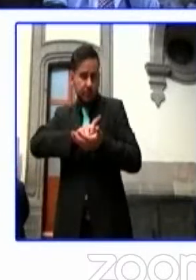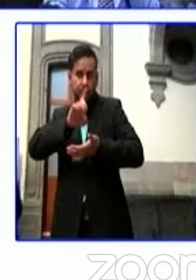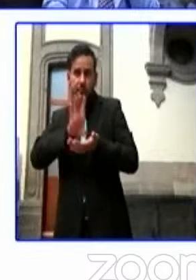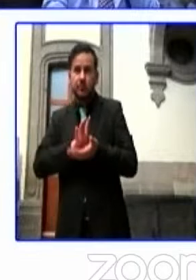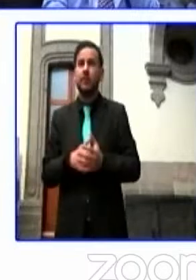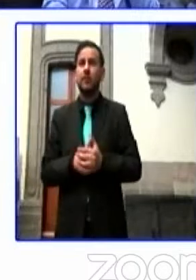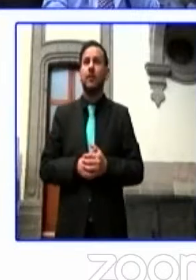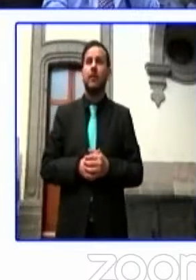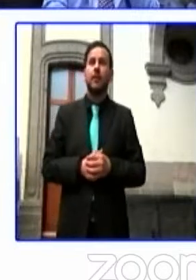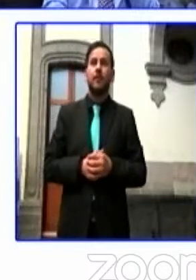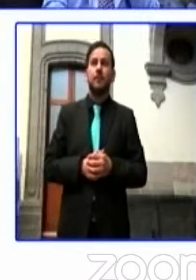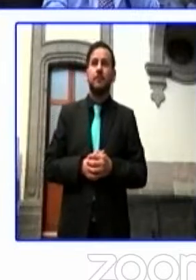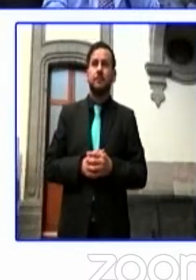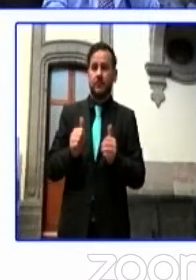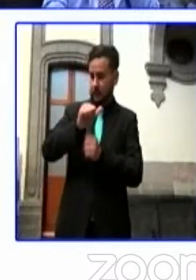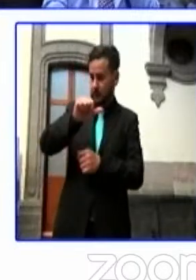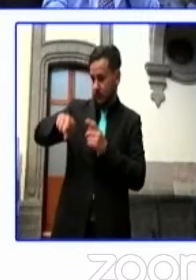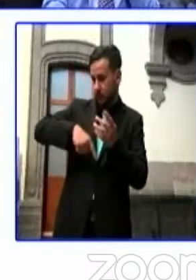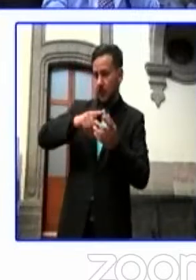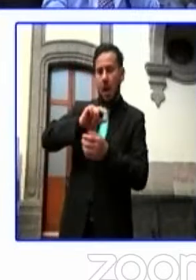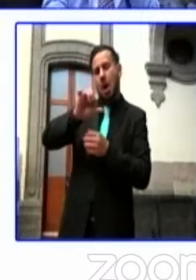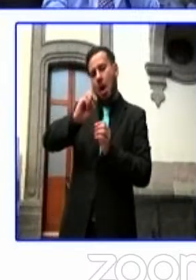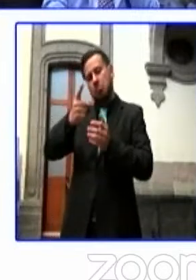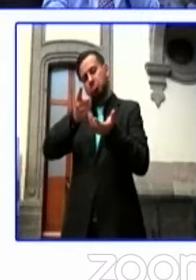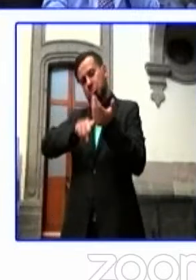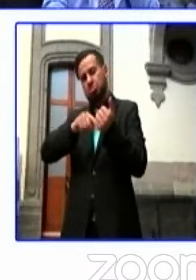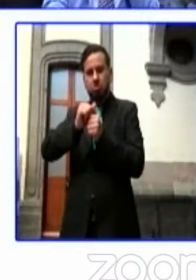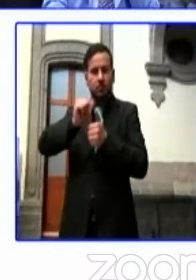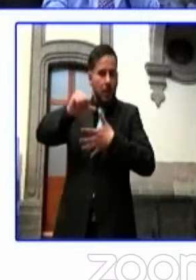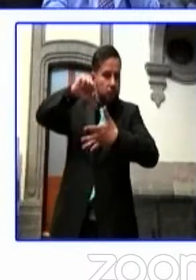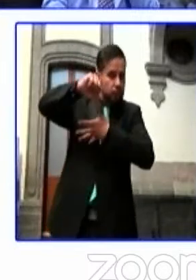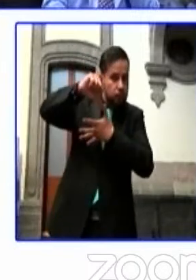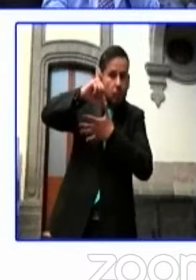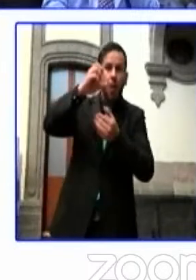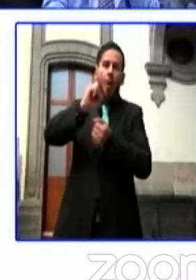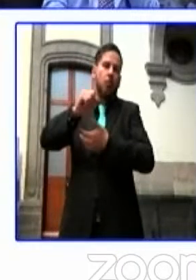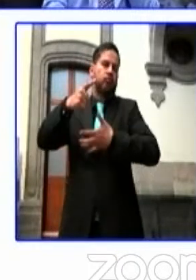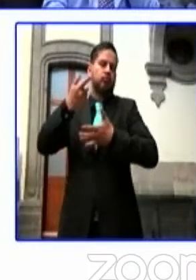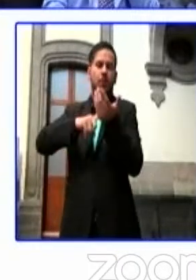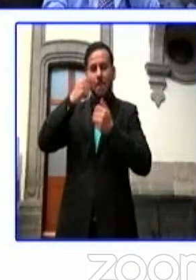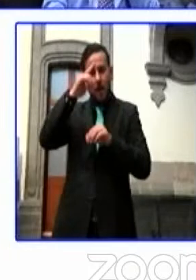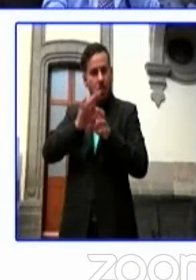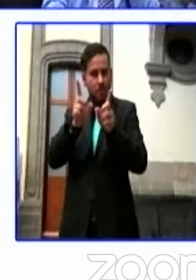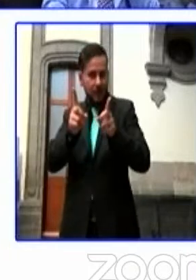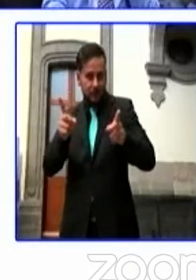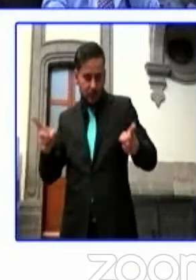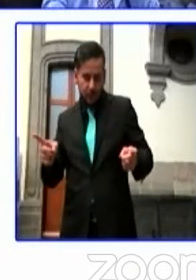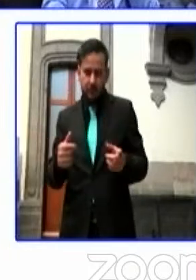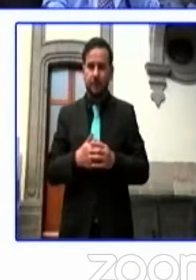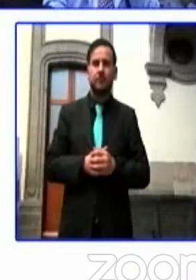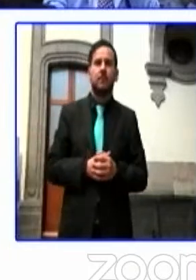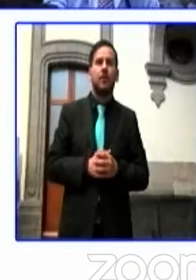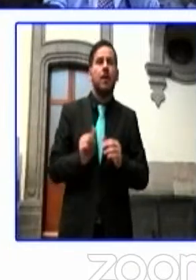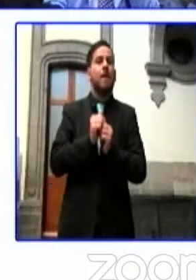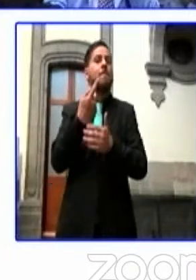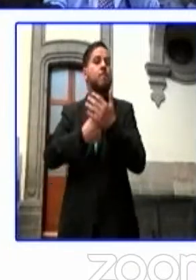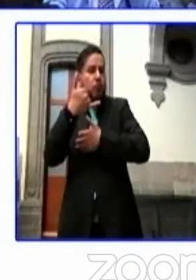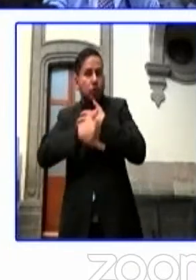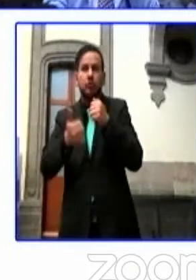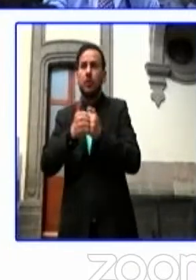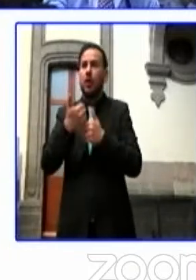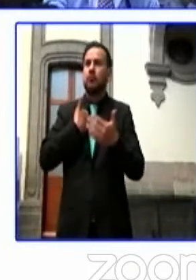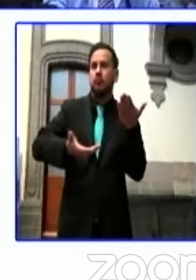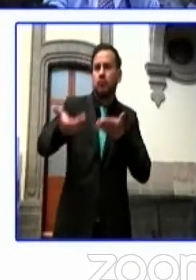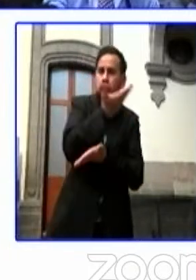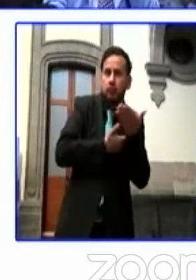discapacidad en Centroamérica, por parte de la Fundación Panamericana para el Desarrollo, del proyecto promoviendo el